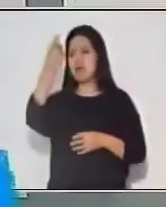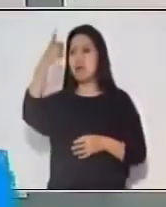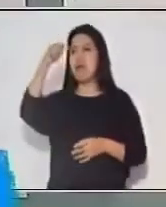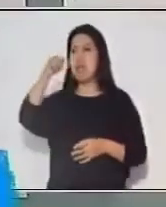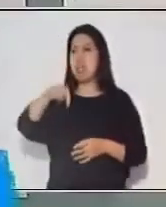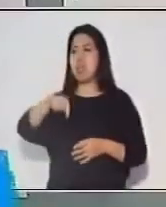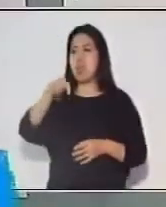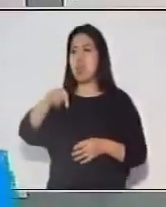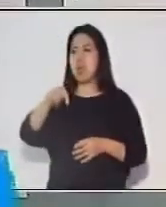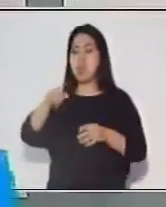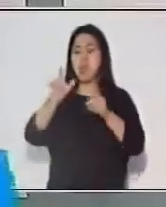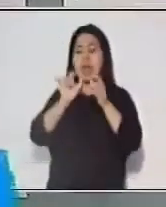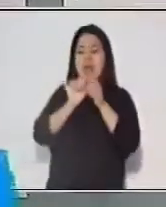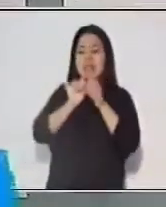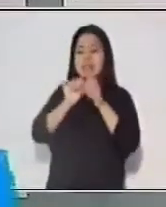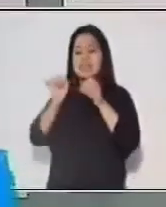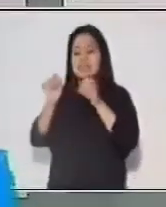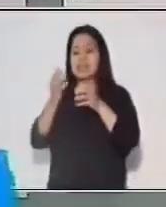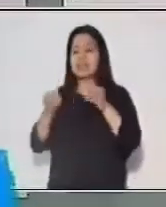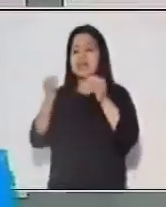distancia más corta?